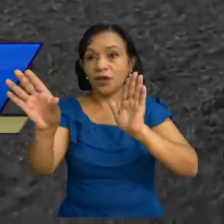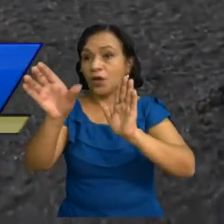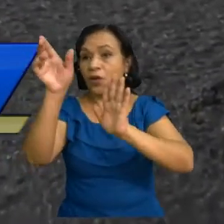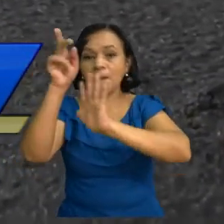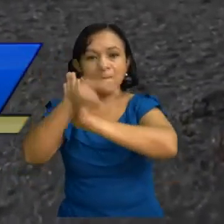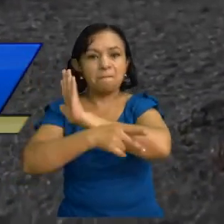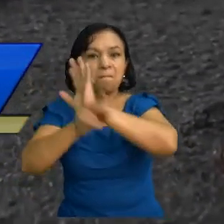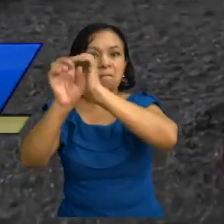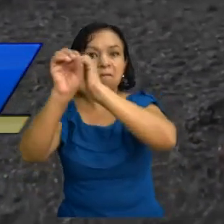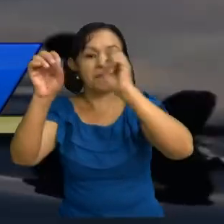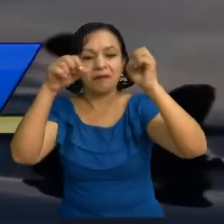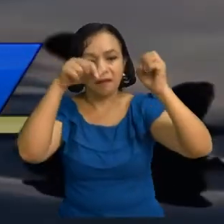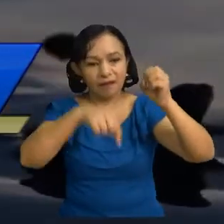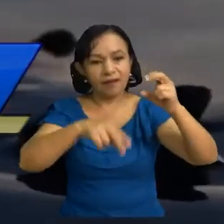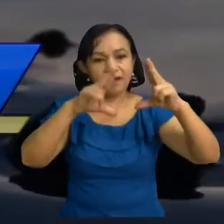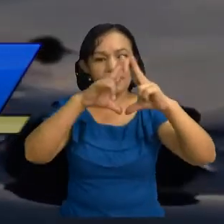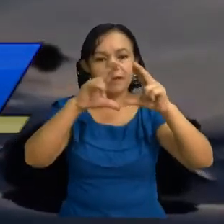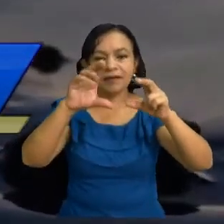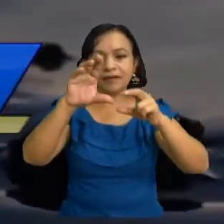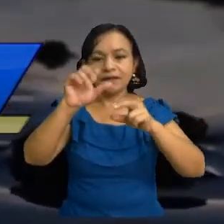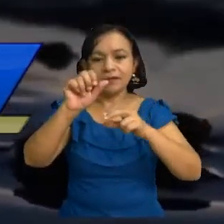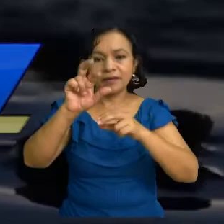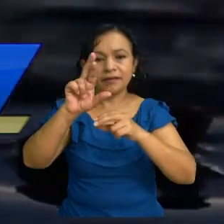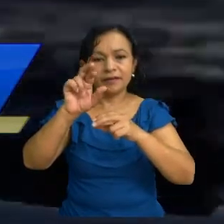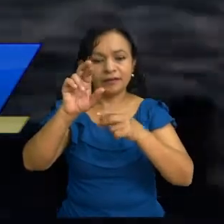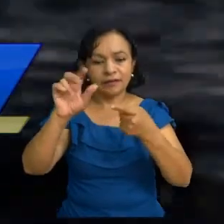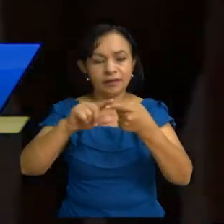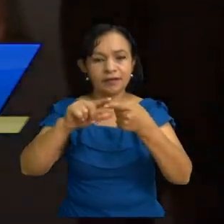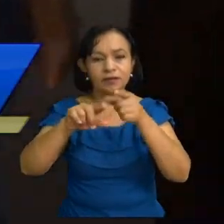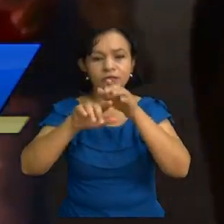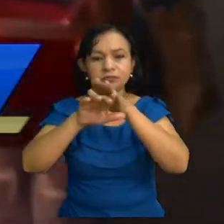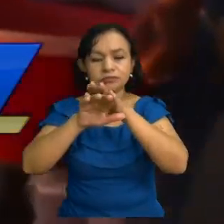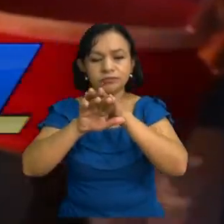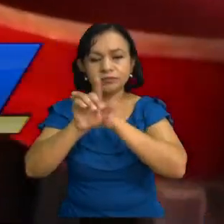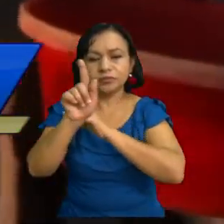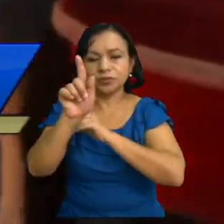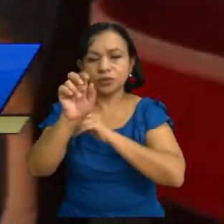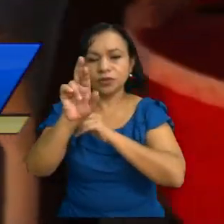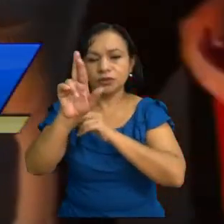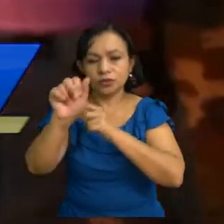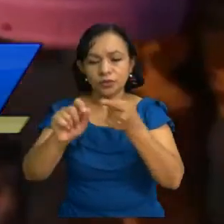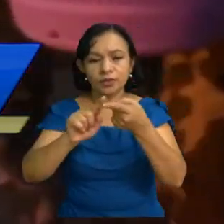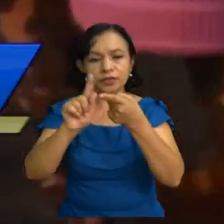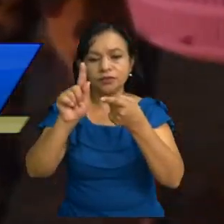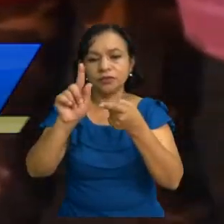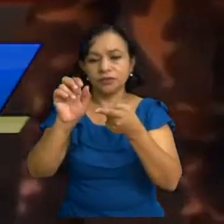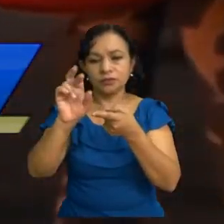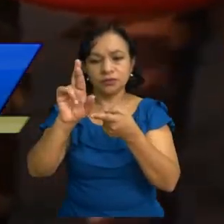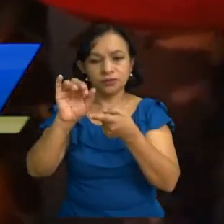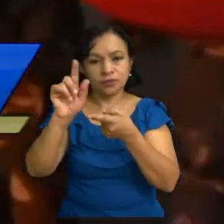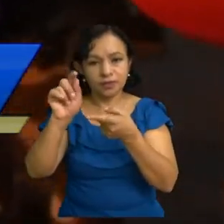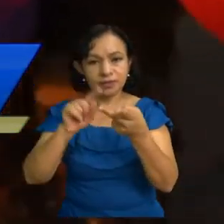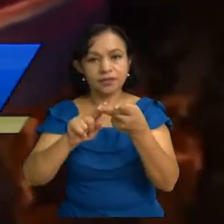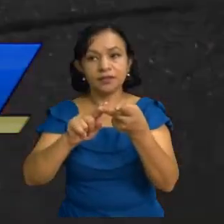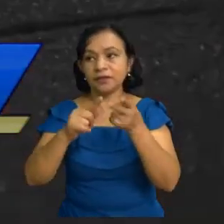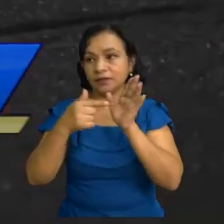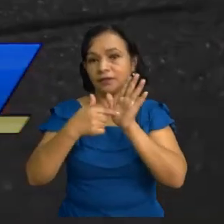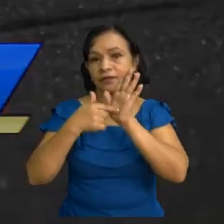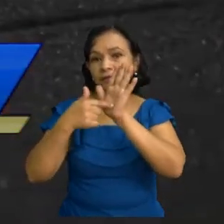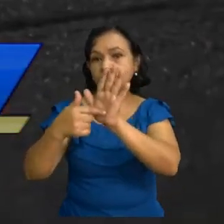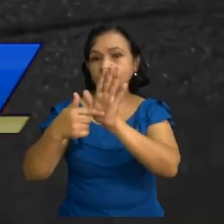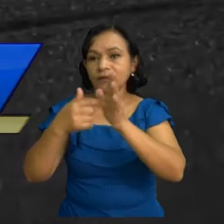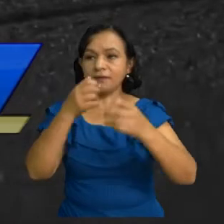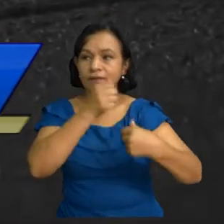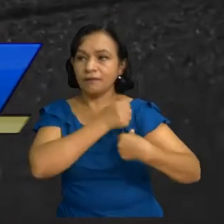países como la tortuga carey la torá la turista la paz la ma entonces eso es un ejemplo y miras al